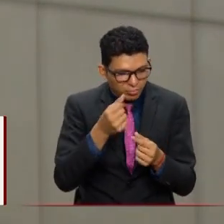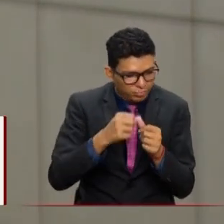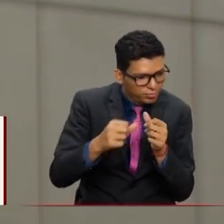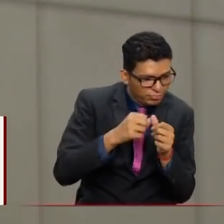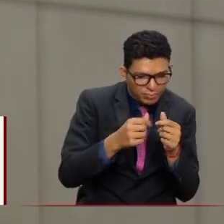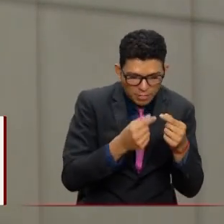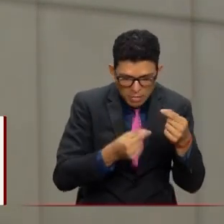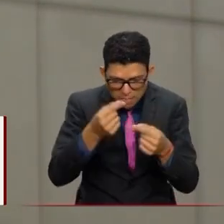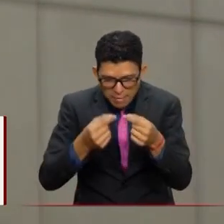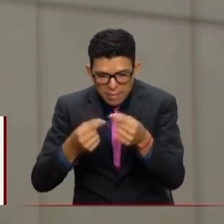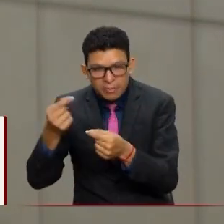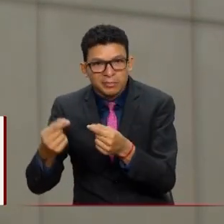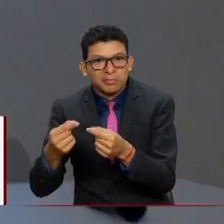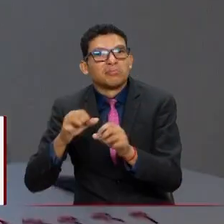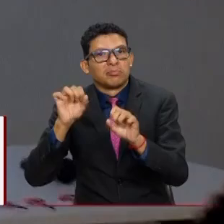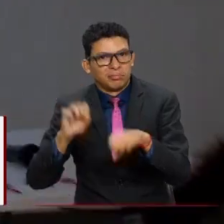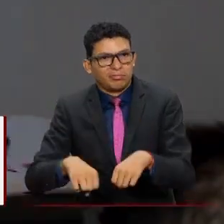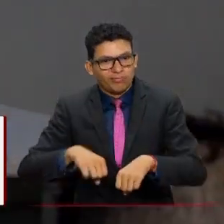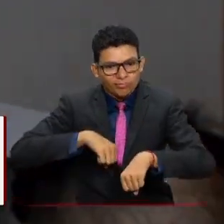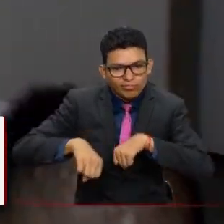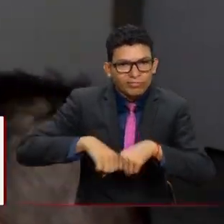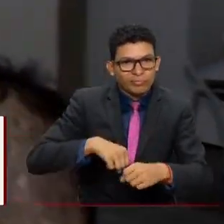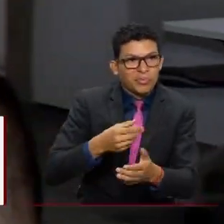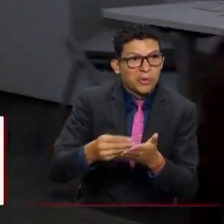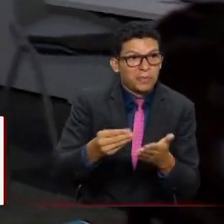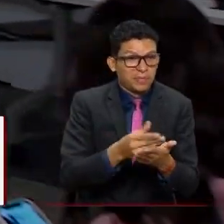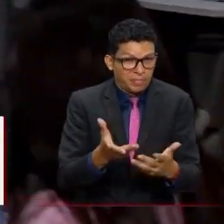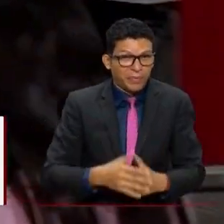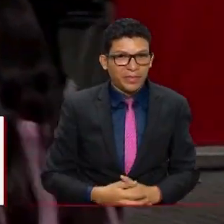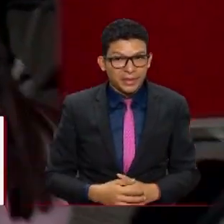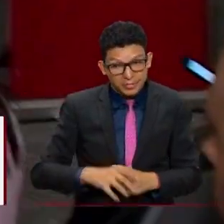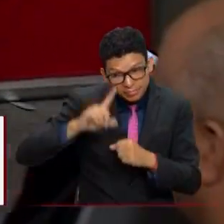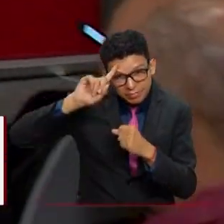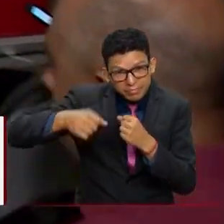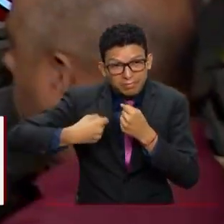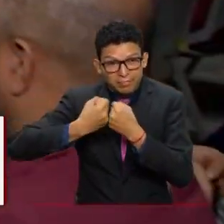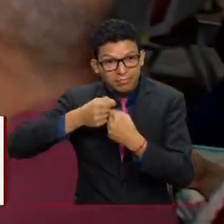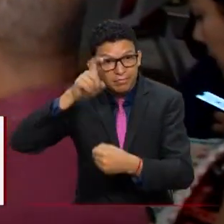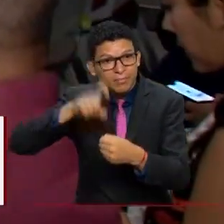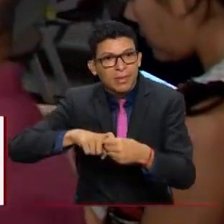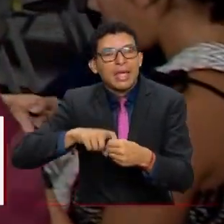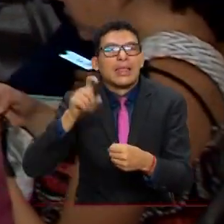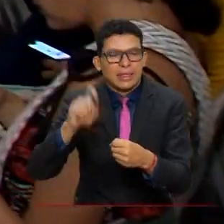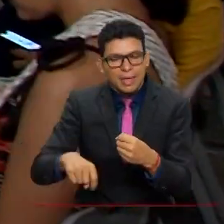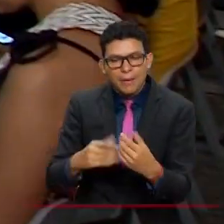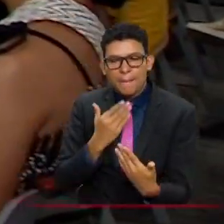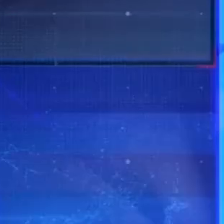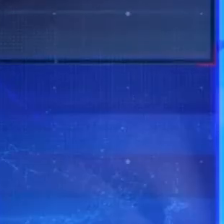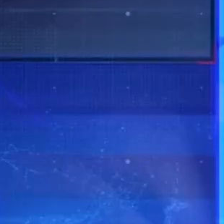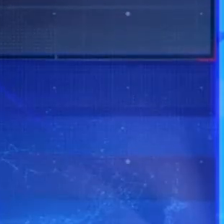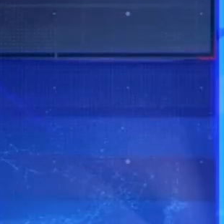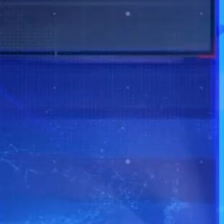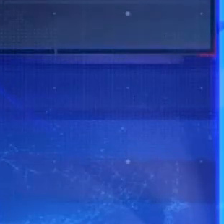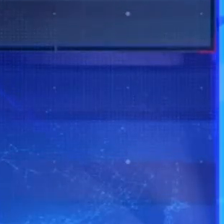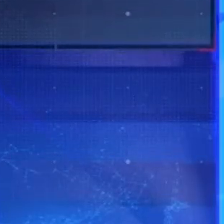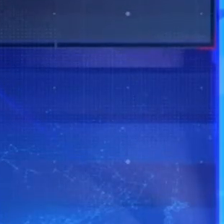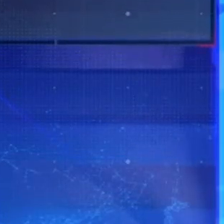una mayor disponibilidad para ejecutar. Para acceder a esta alianza es necesario ser acreditado como agremiado.